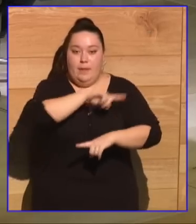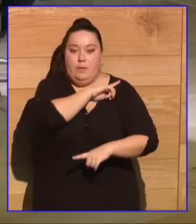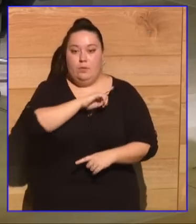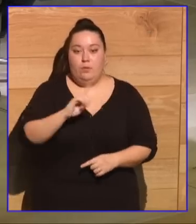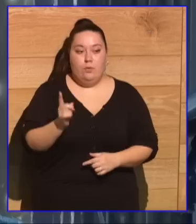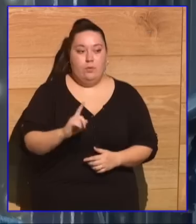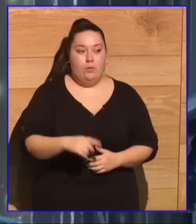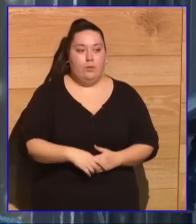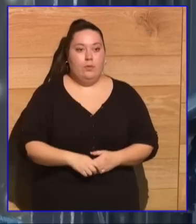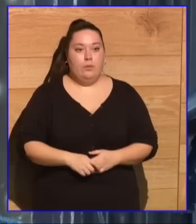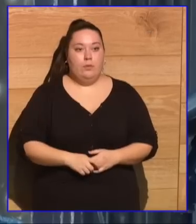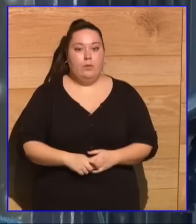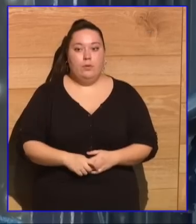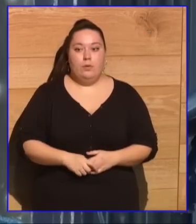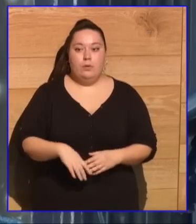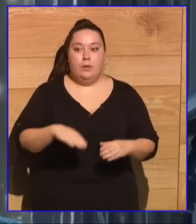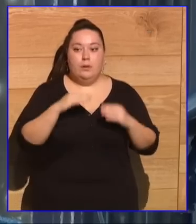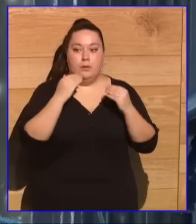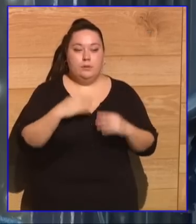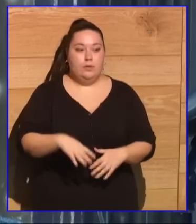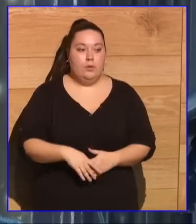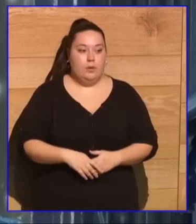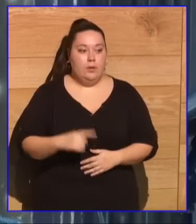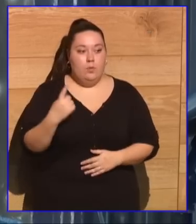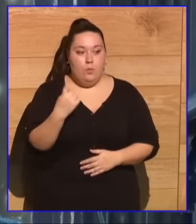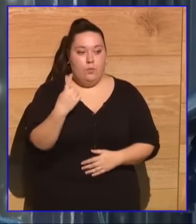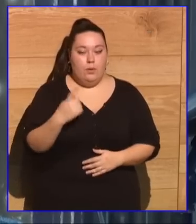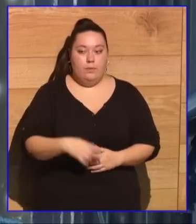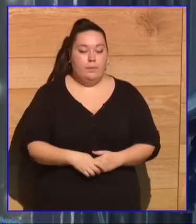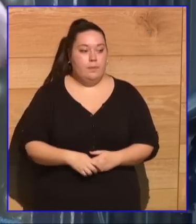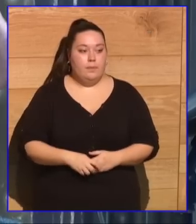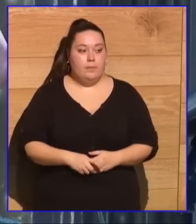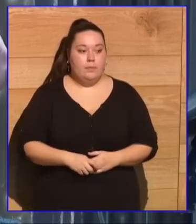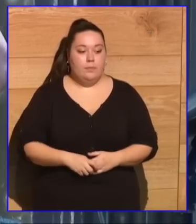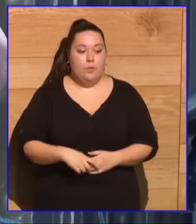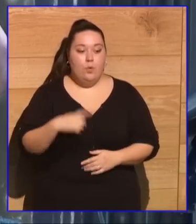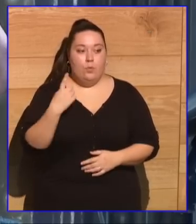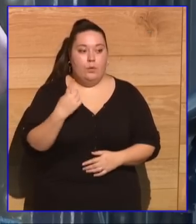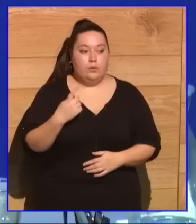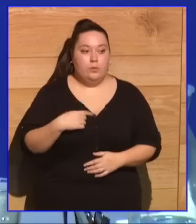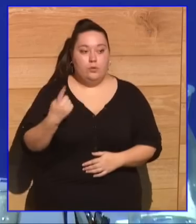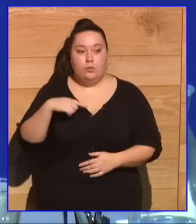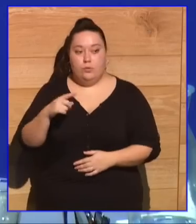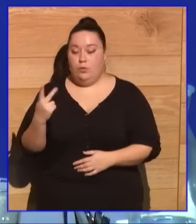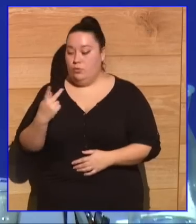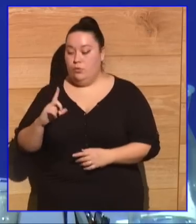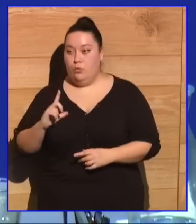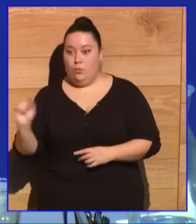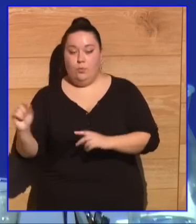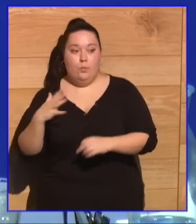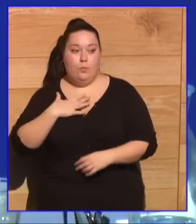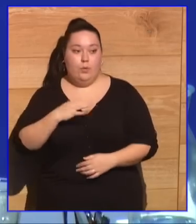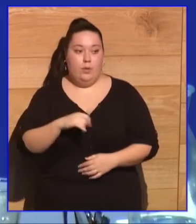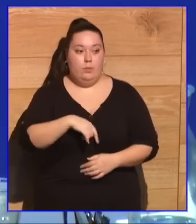muchísimo. Hay una sola historia. No se baja, ¿eh? No, ni lo haré jamás. Hay una sola historia. Creo que nos podemos ir tú y yo ya.